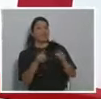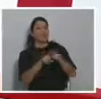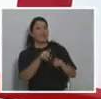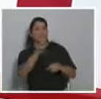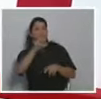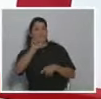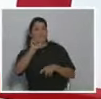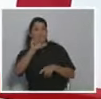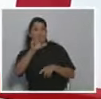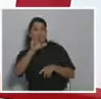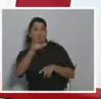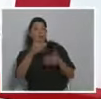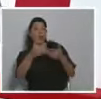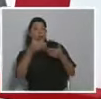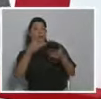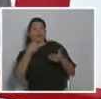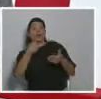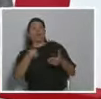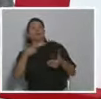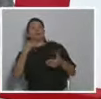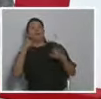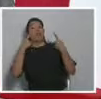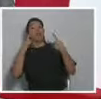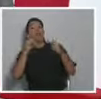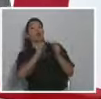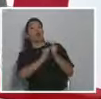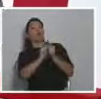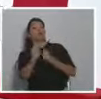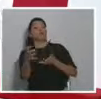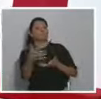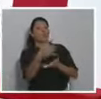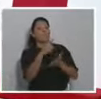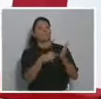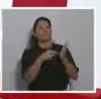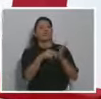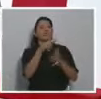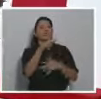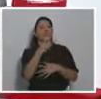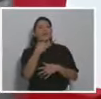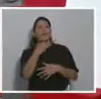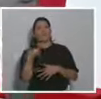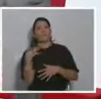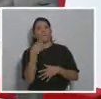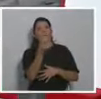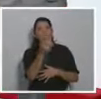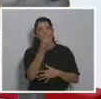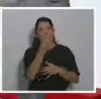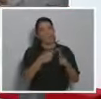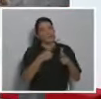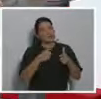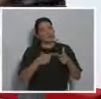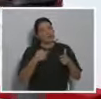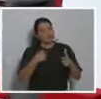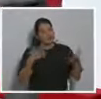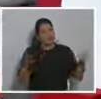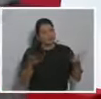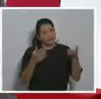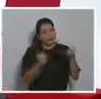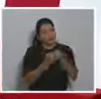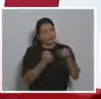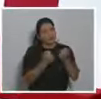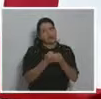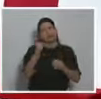nos dijo al principio, ¿verdad? Sí. Si saco más de 1.200.000, van nos conmigo invitado a comer y todo el asunto. Entonces uno estaba pulsando, claro, ¿verdad? Que le fuera ya